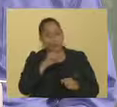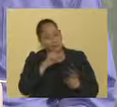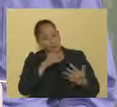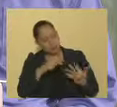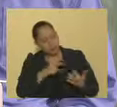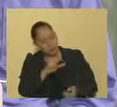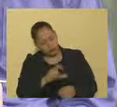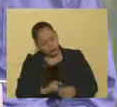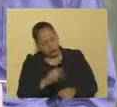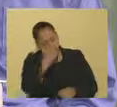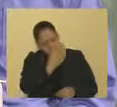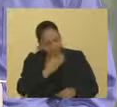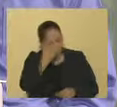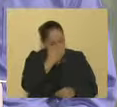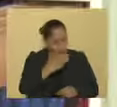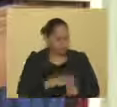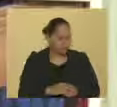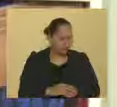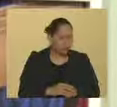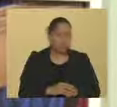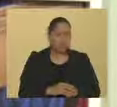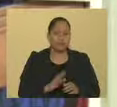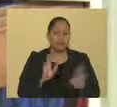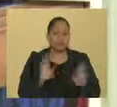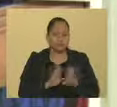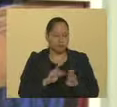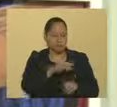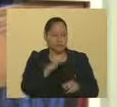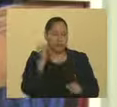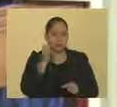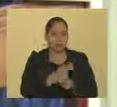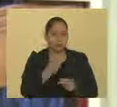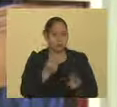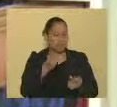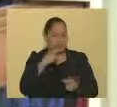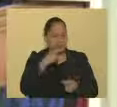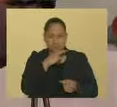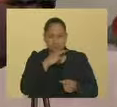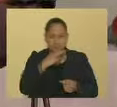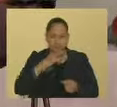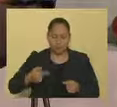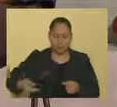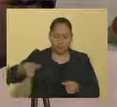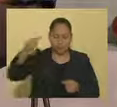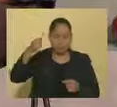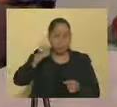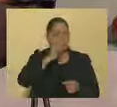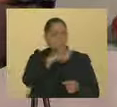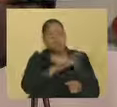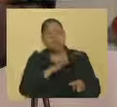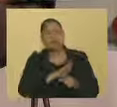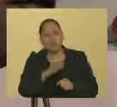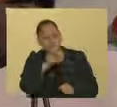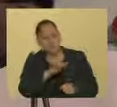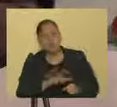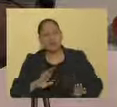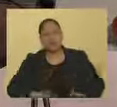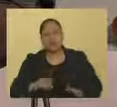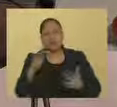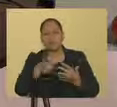caracteres sexuales secundarios antes de tiempo. ¿Cuáles son los caracteres sexuales secundarios?